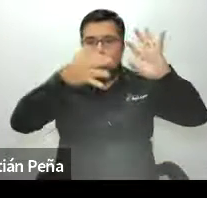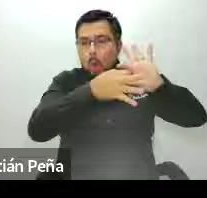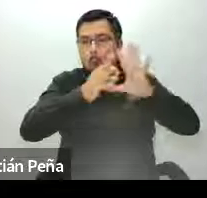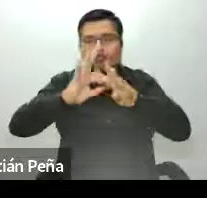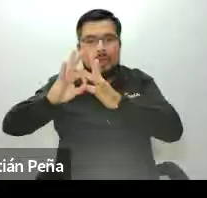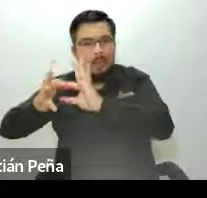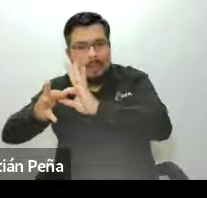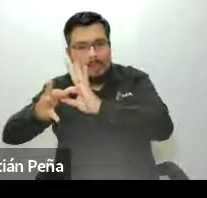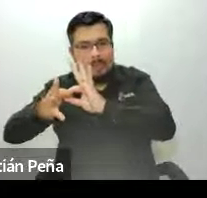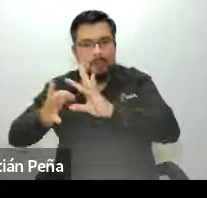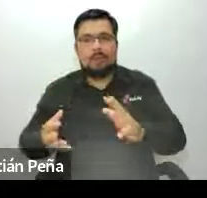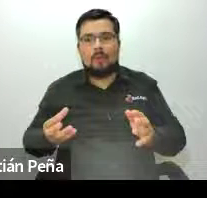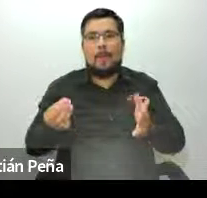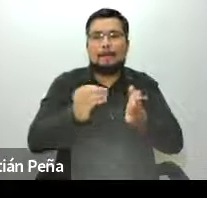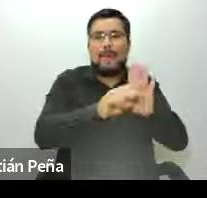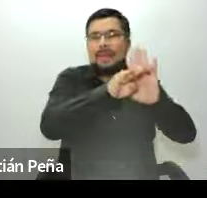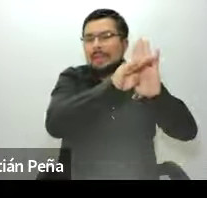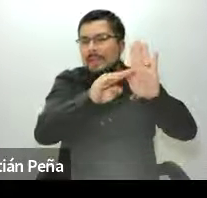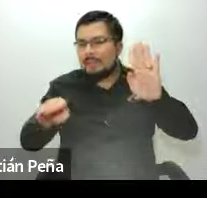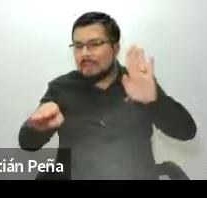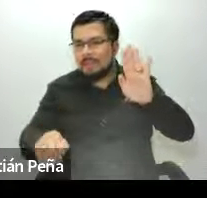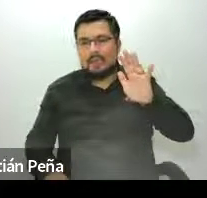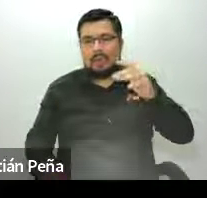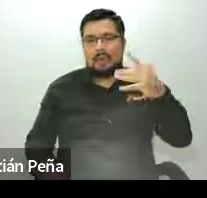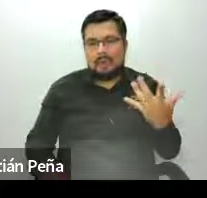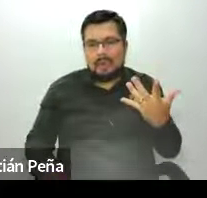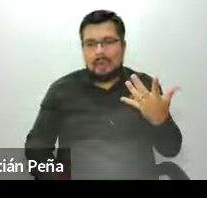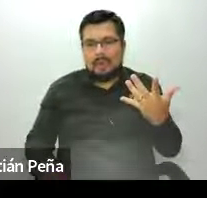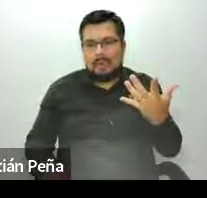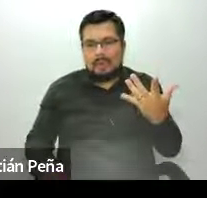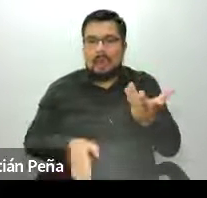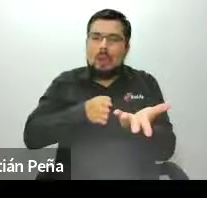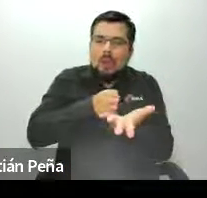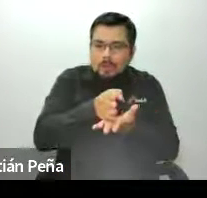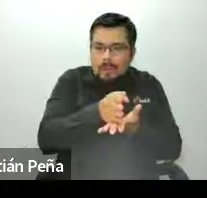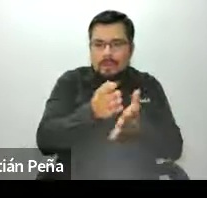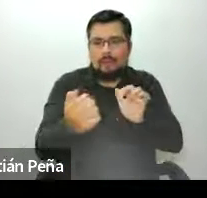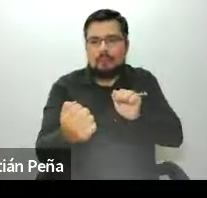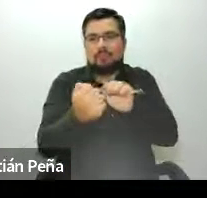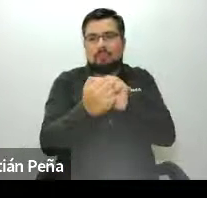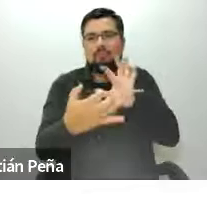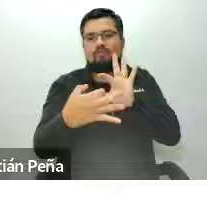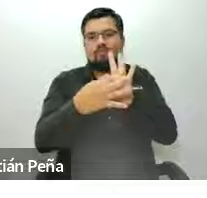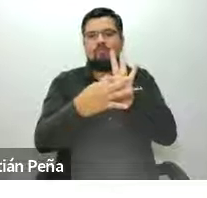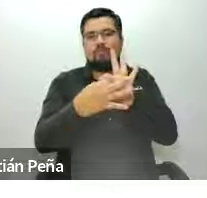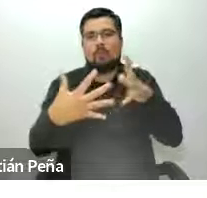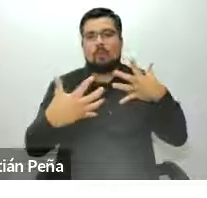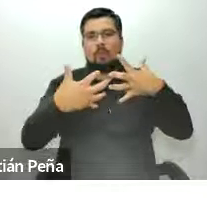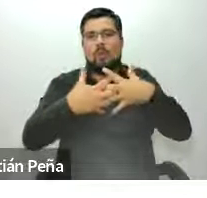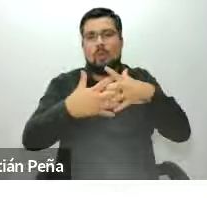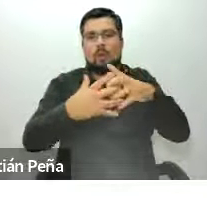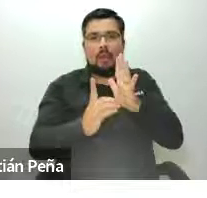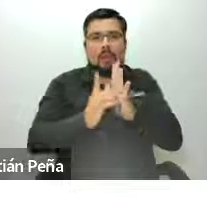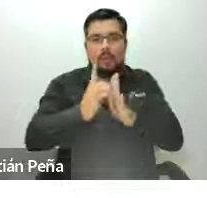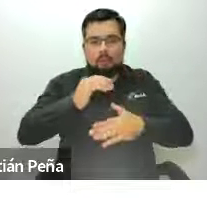que se ponían en juego en la implementación curricular en términos del desarrollo de habilidades. Oye, Lili, yo creo,